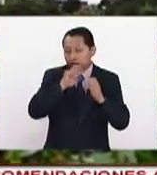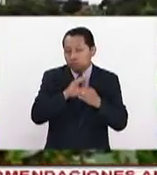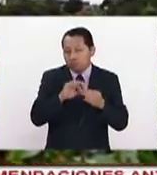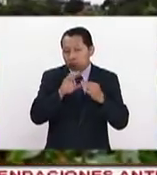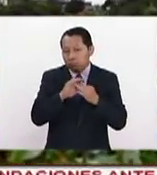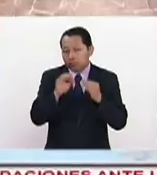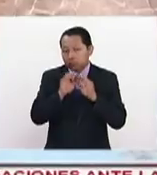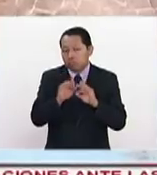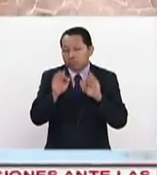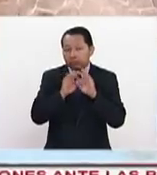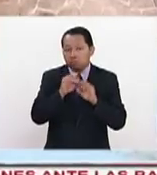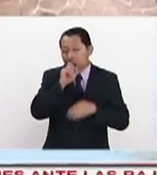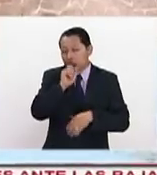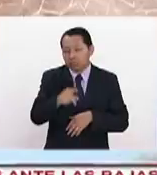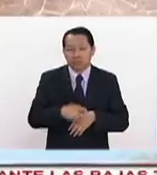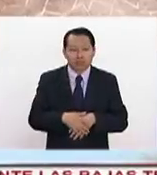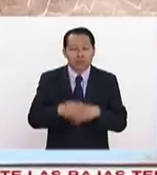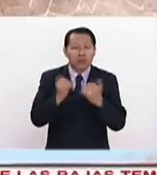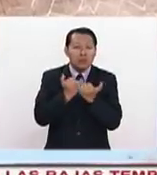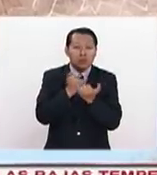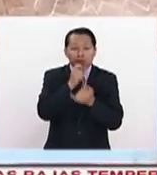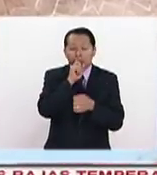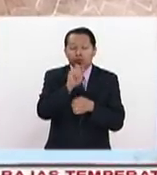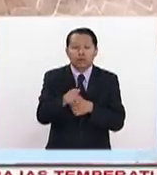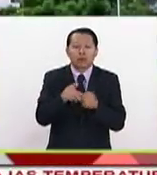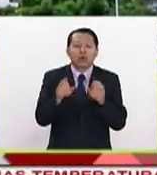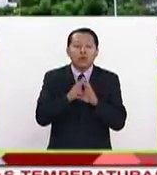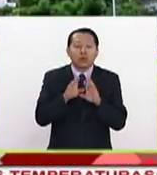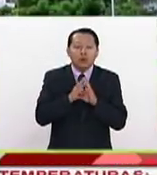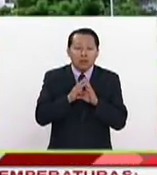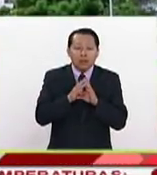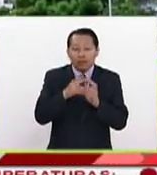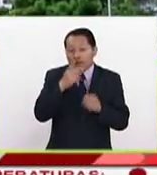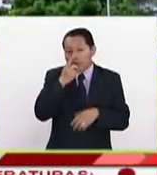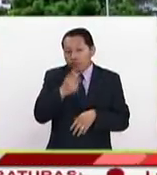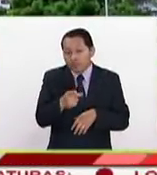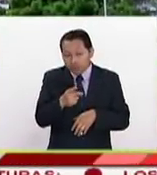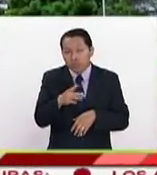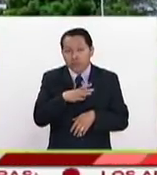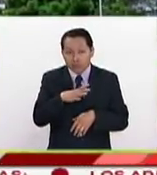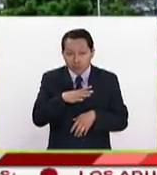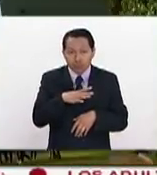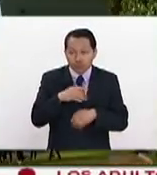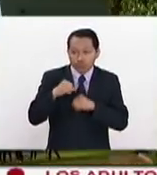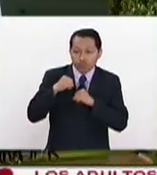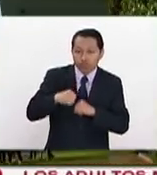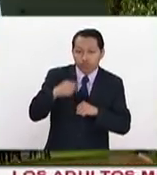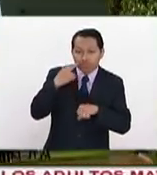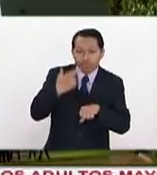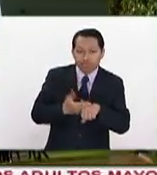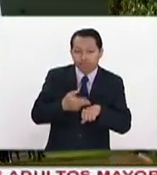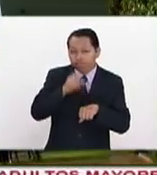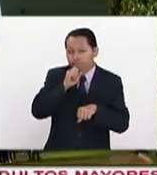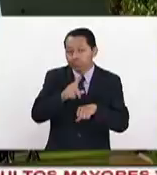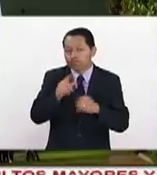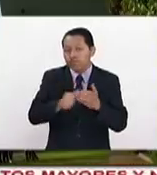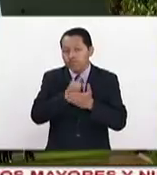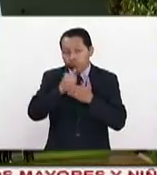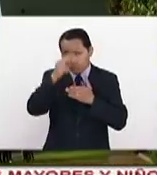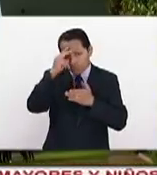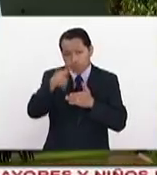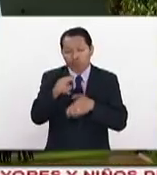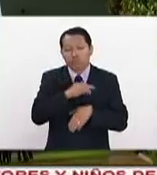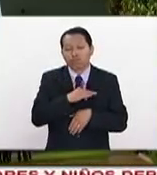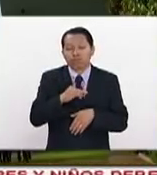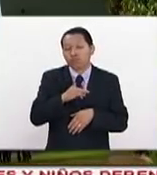corresponde, mientras que, como lo asumías, lo decías, las autoridades, en este caso al menos de la Ciudad de México, deben